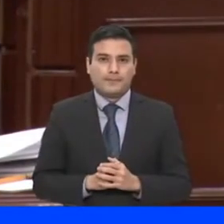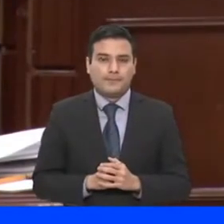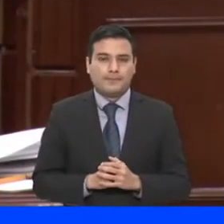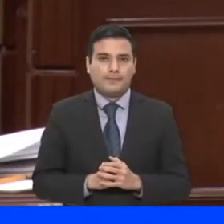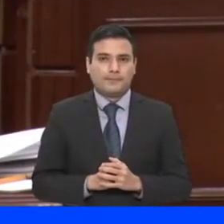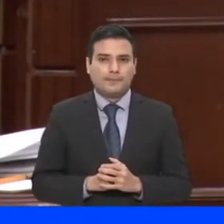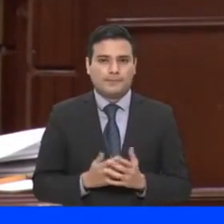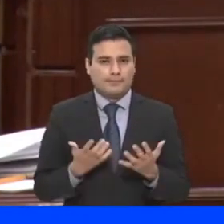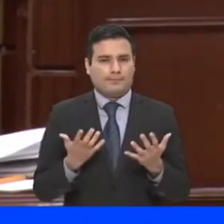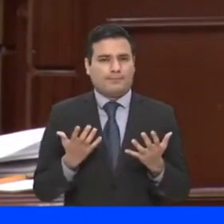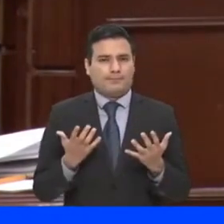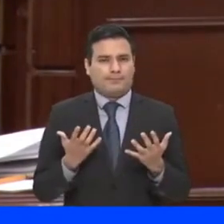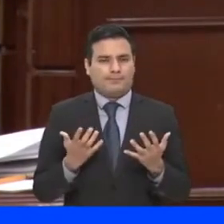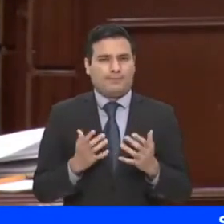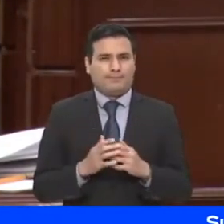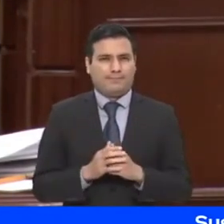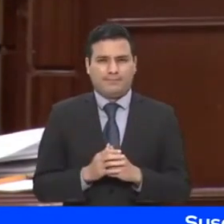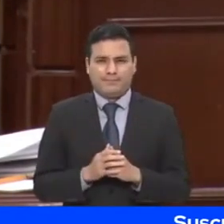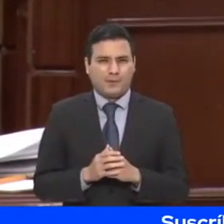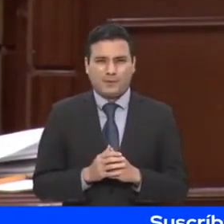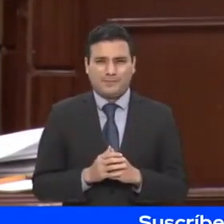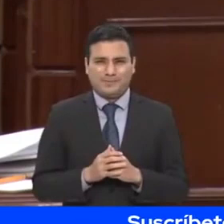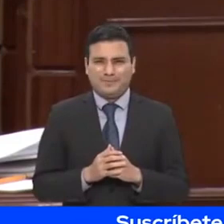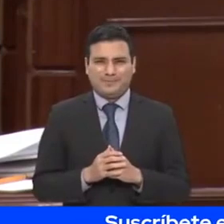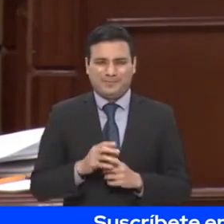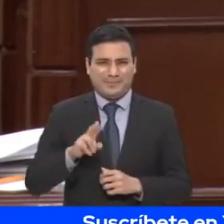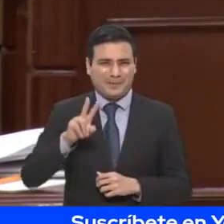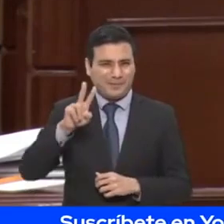Pero desafortunadamente, como manipulan todo,